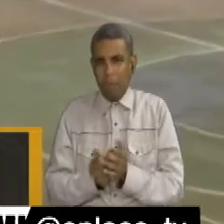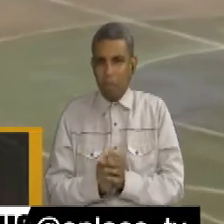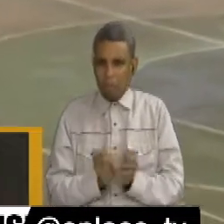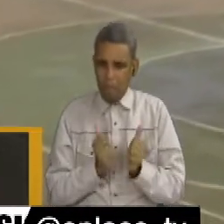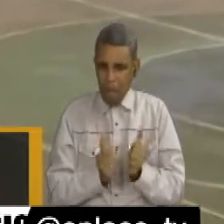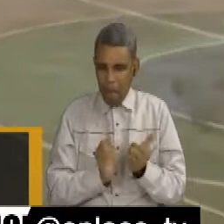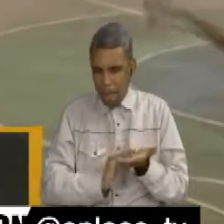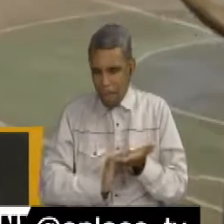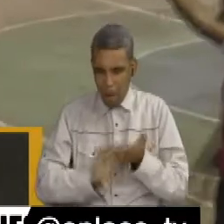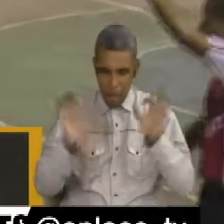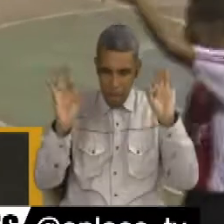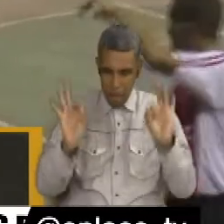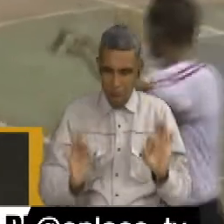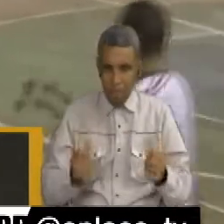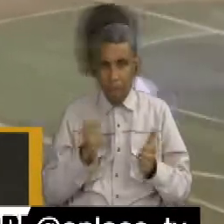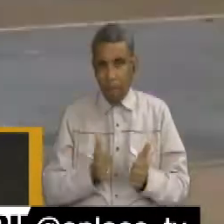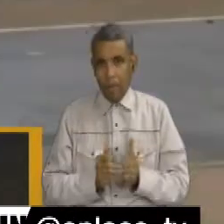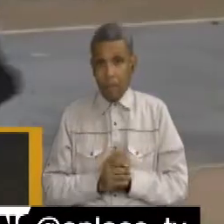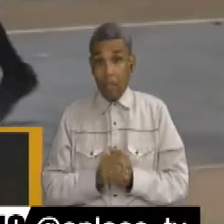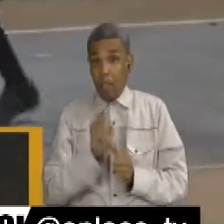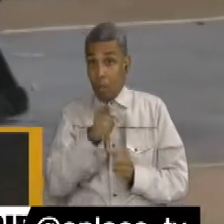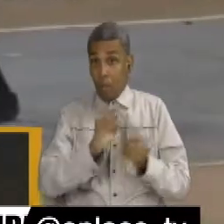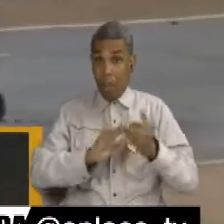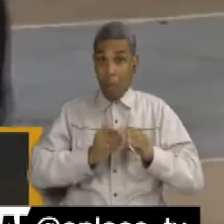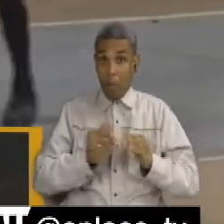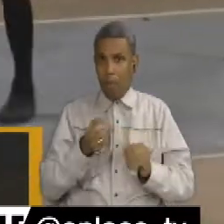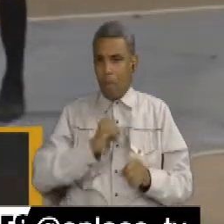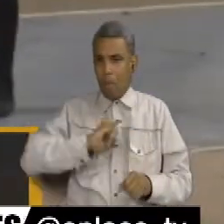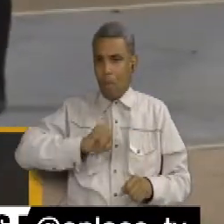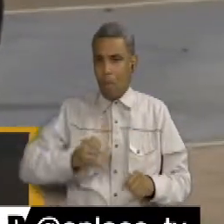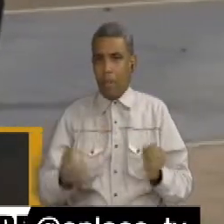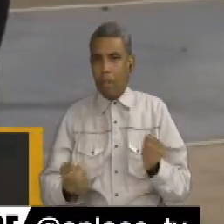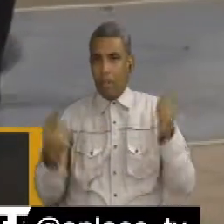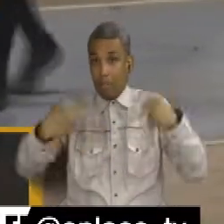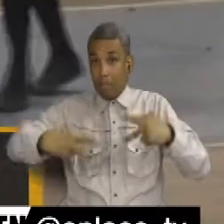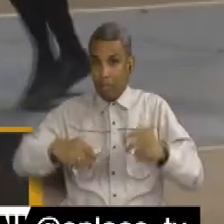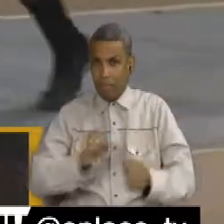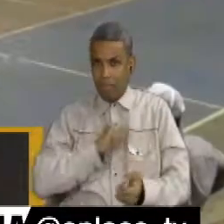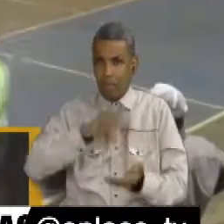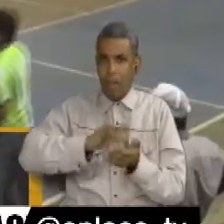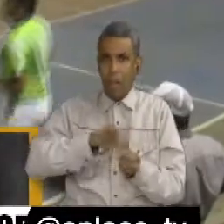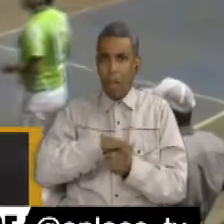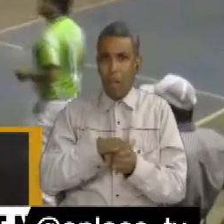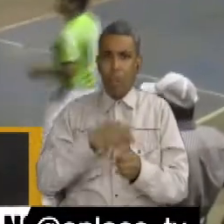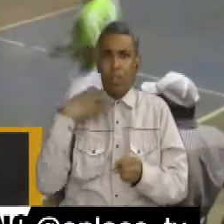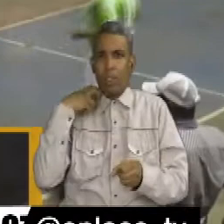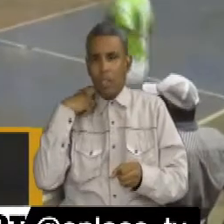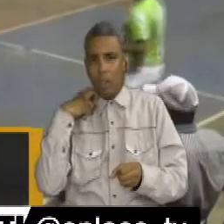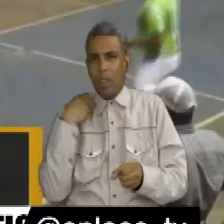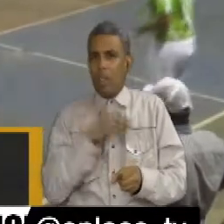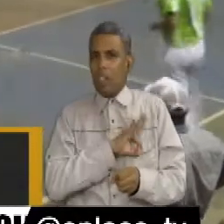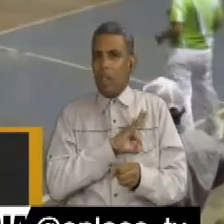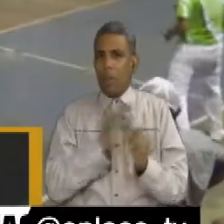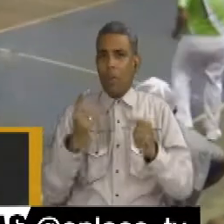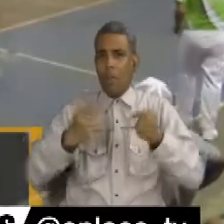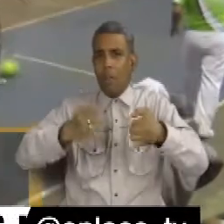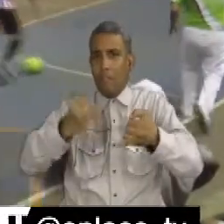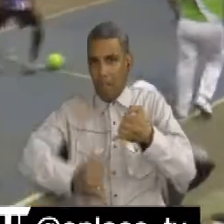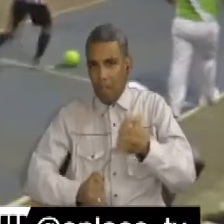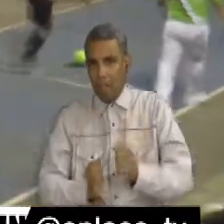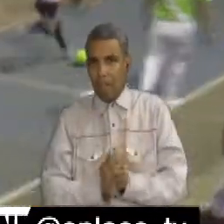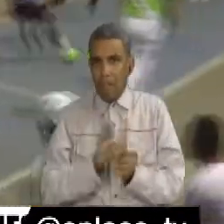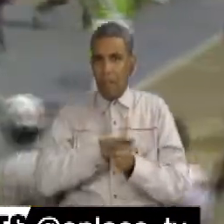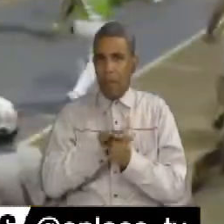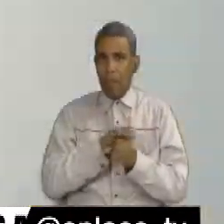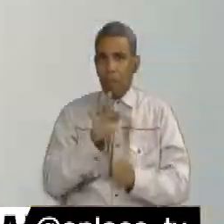manera. La invitación queda abierta para que no se pierdan la semifinal, que se jugará el día jueves en el barrio Gaitán, y la final el día sábado en el barrio